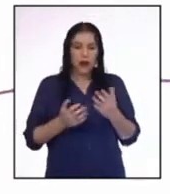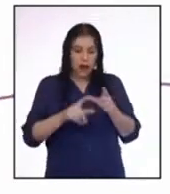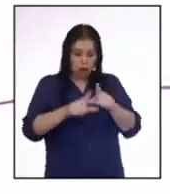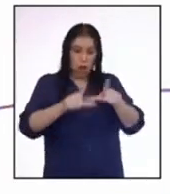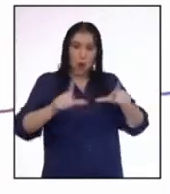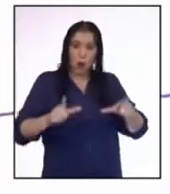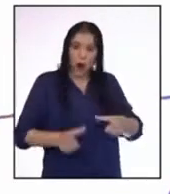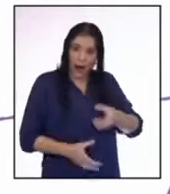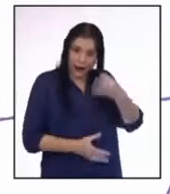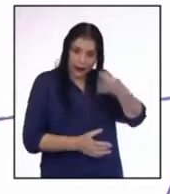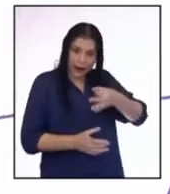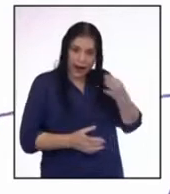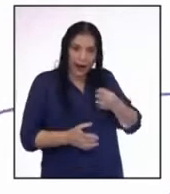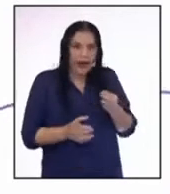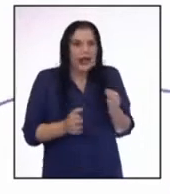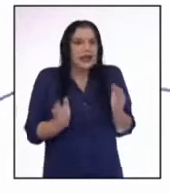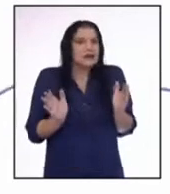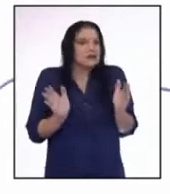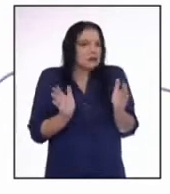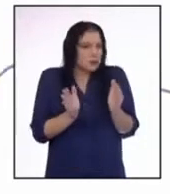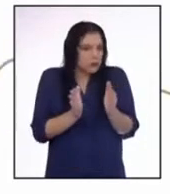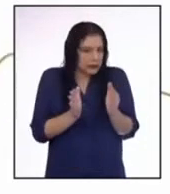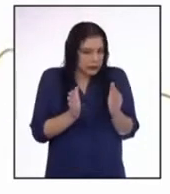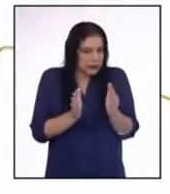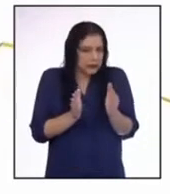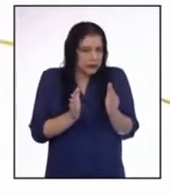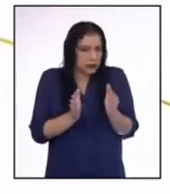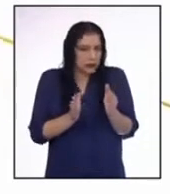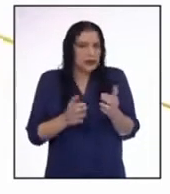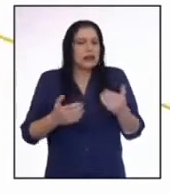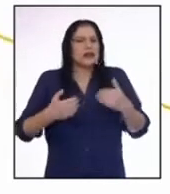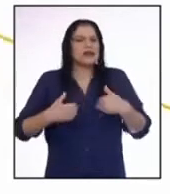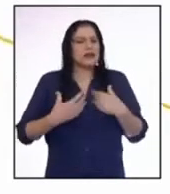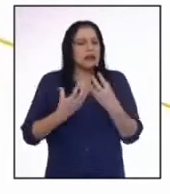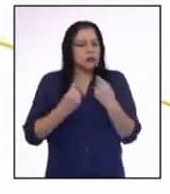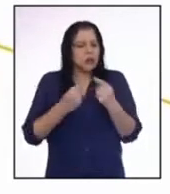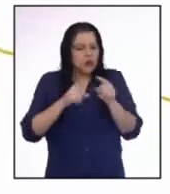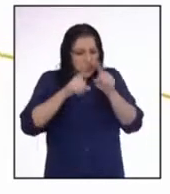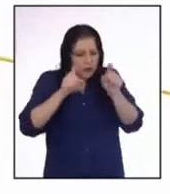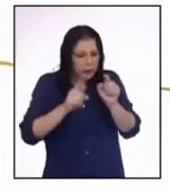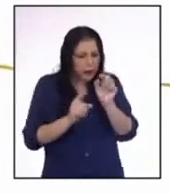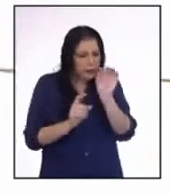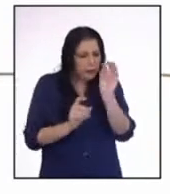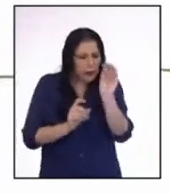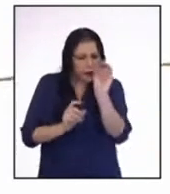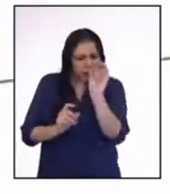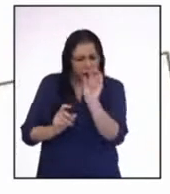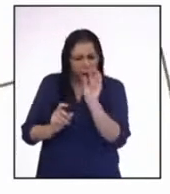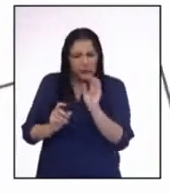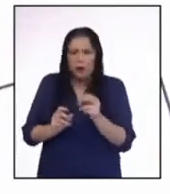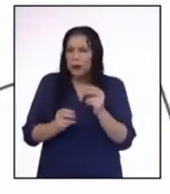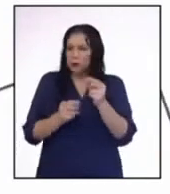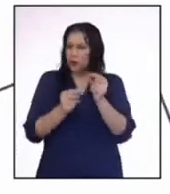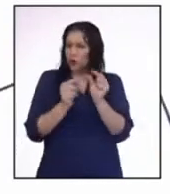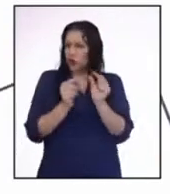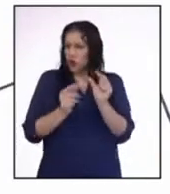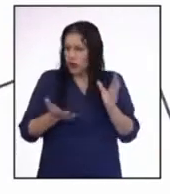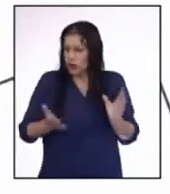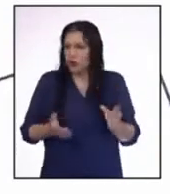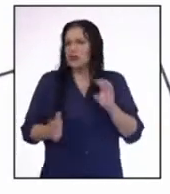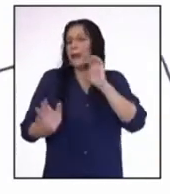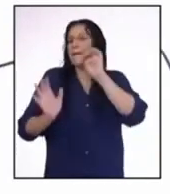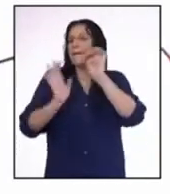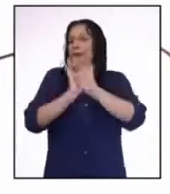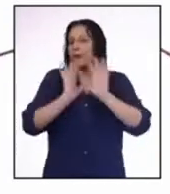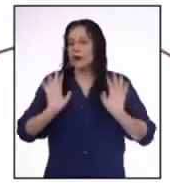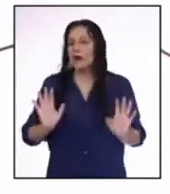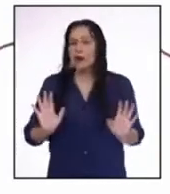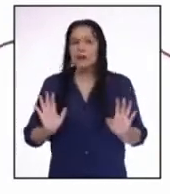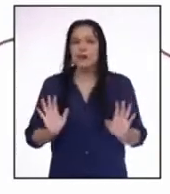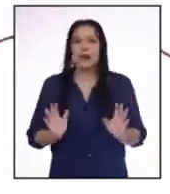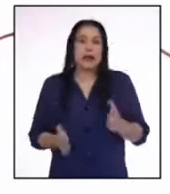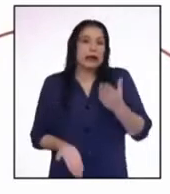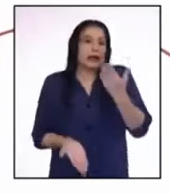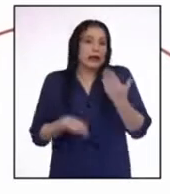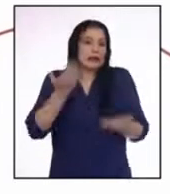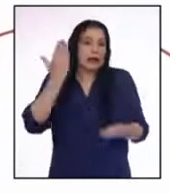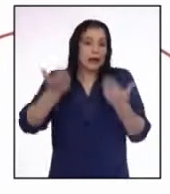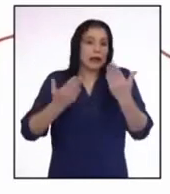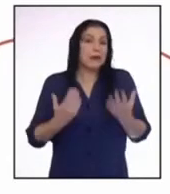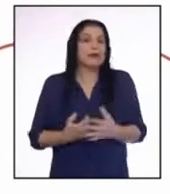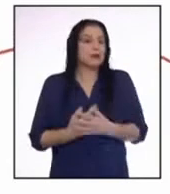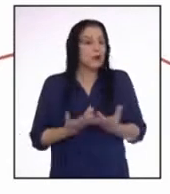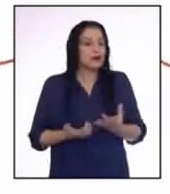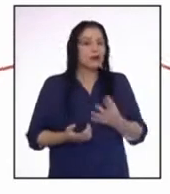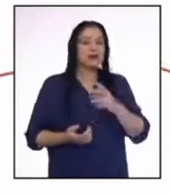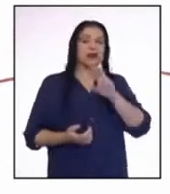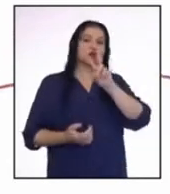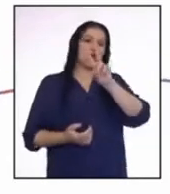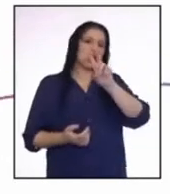real es de reducido tamaño y tiene muchos detalles o piezas muy pequeñas. Por ejemplo, puede ser cuando la